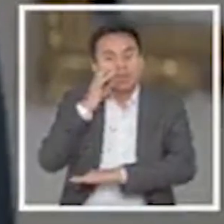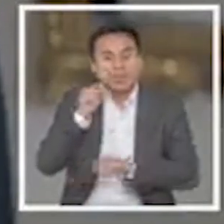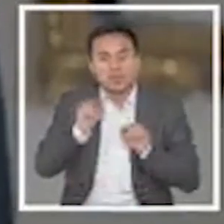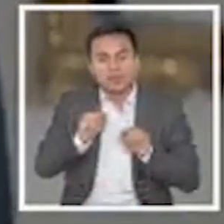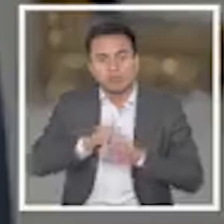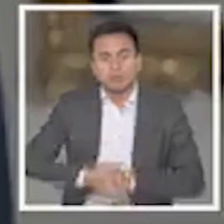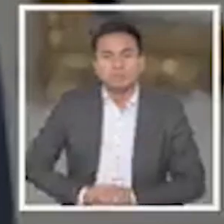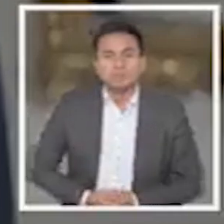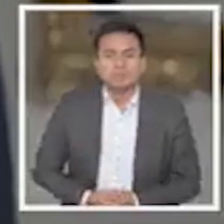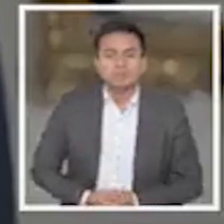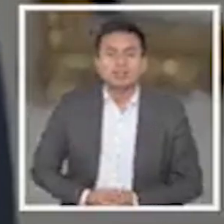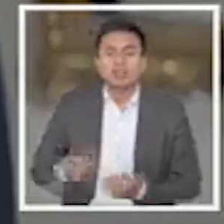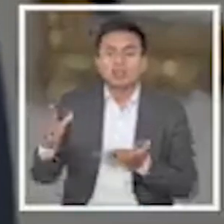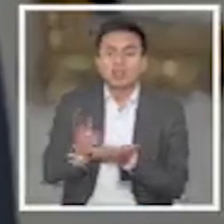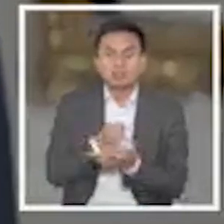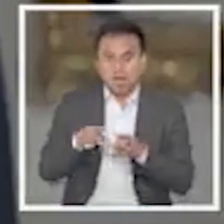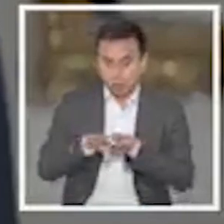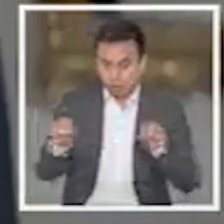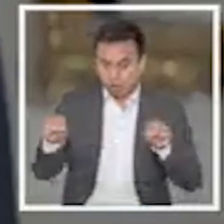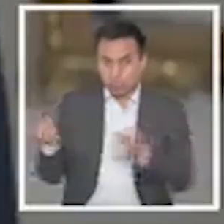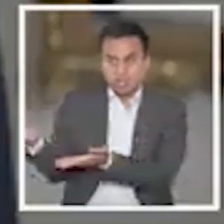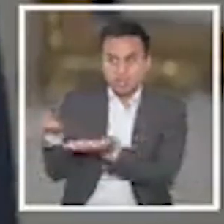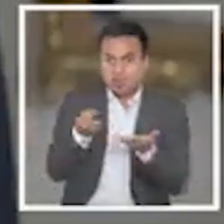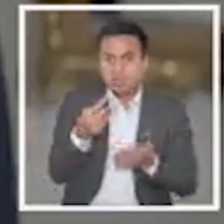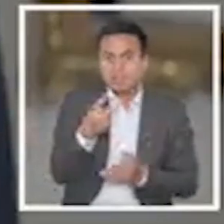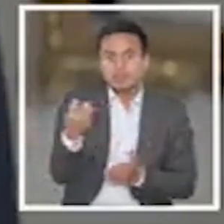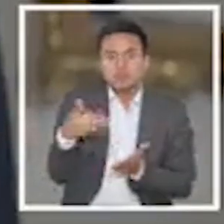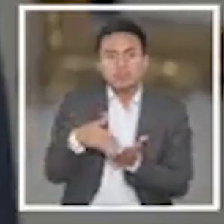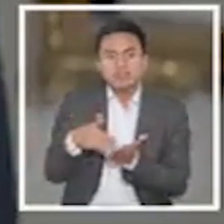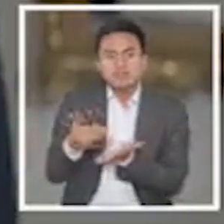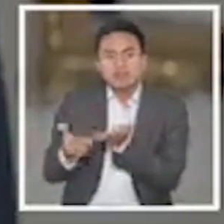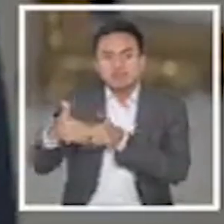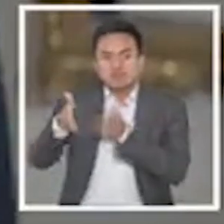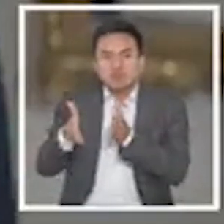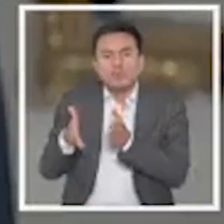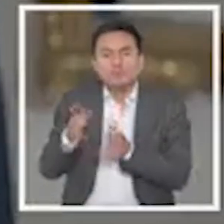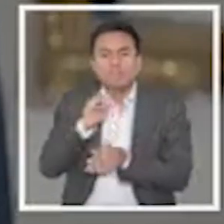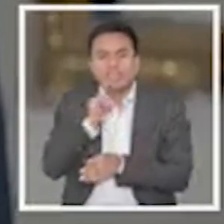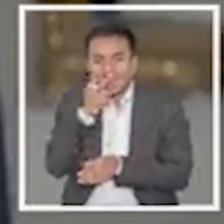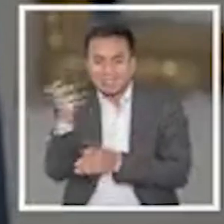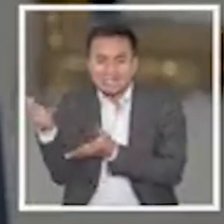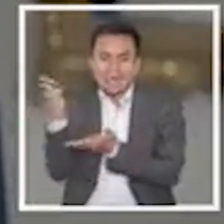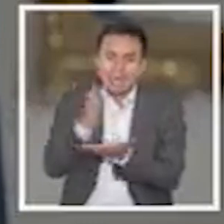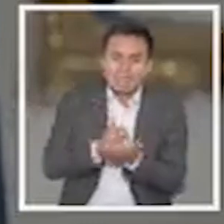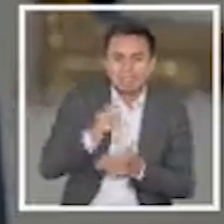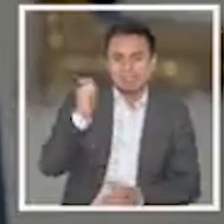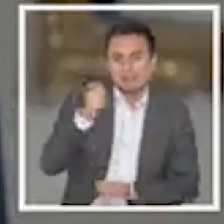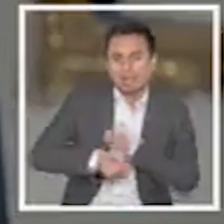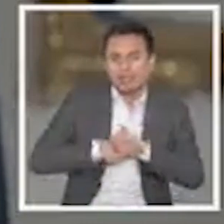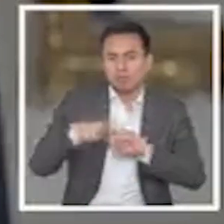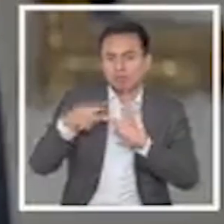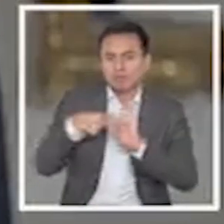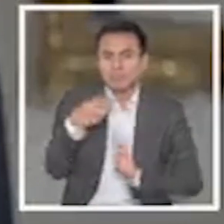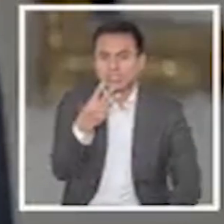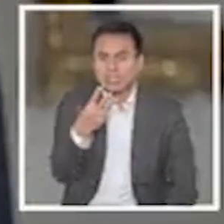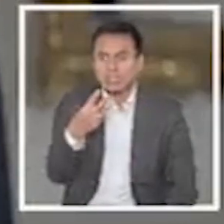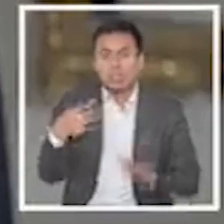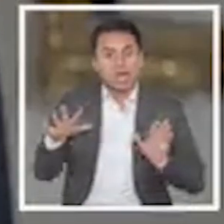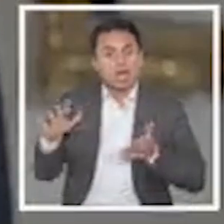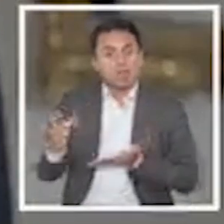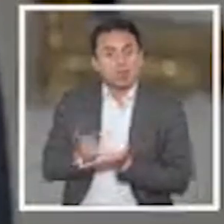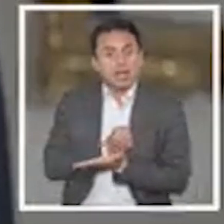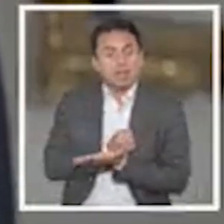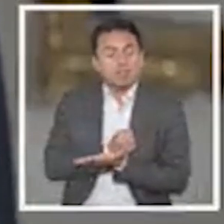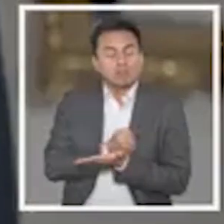Biobío, logramos un acuerdo para el envío de 300.000 metros cúbicos hasta septiembre del 2023, que ha